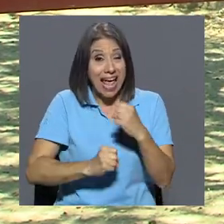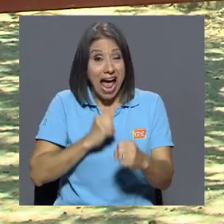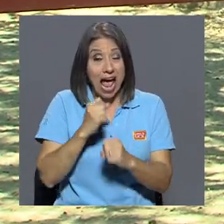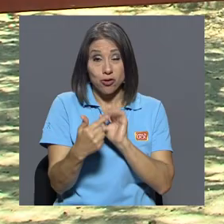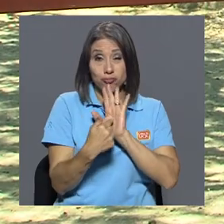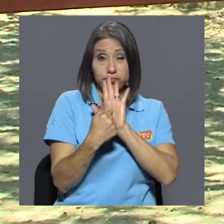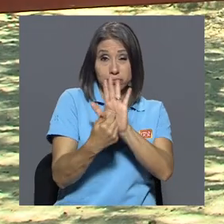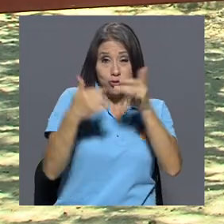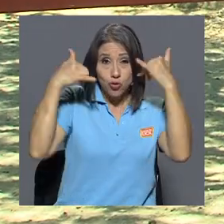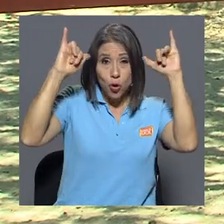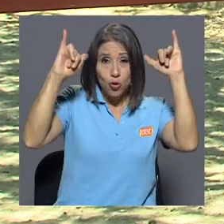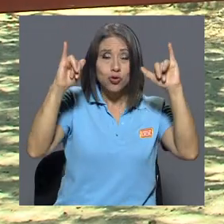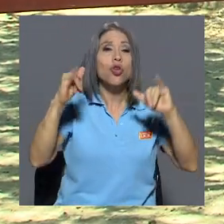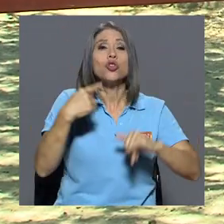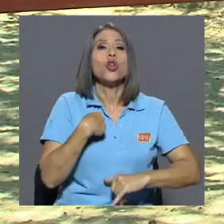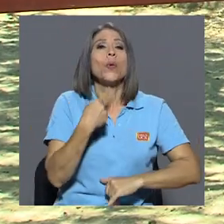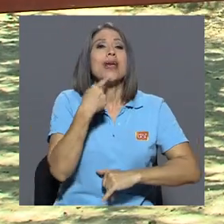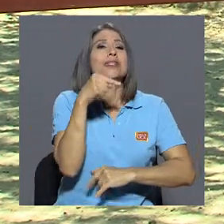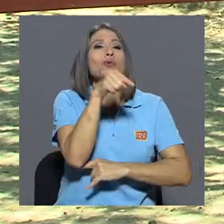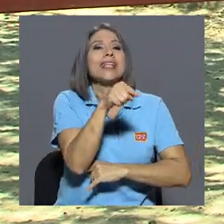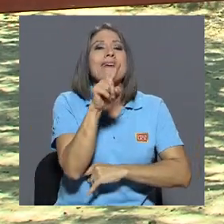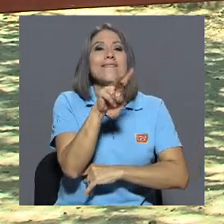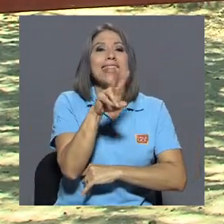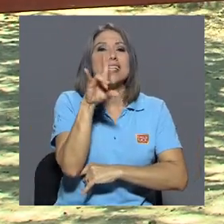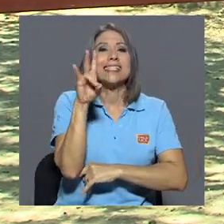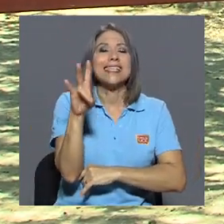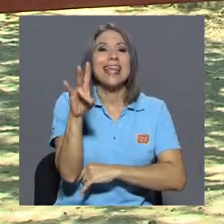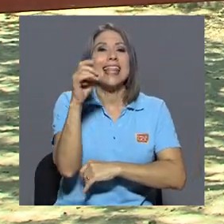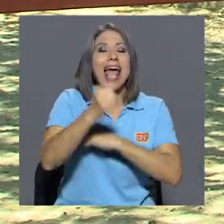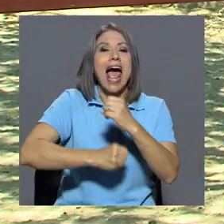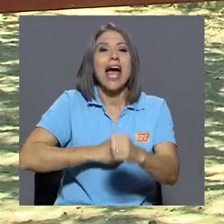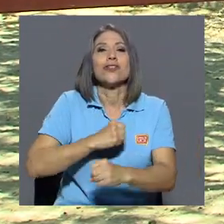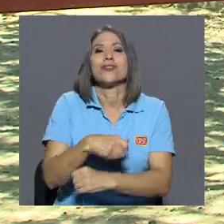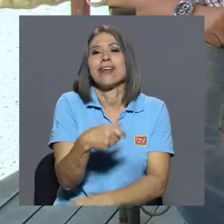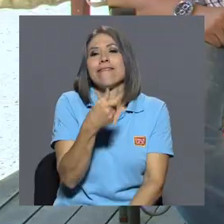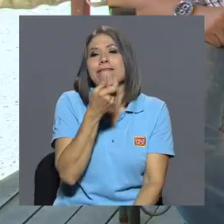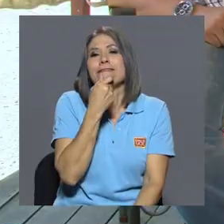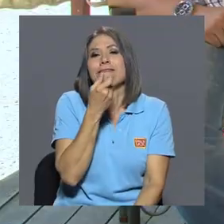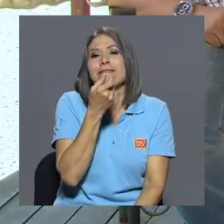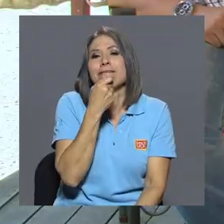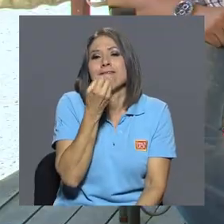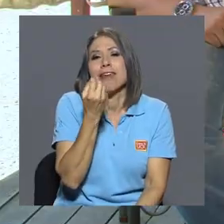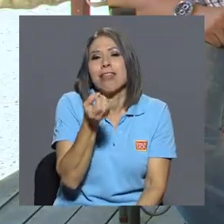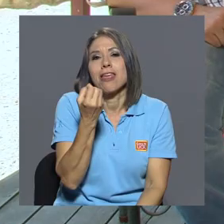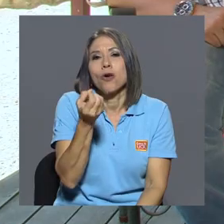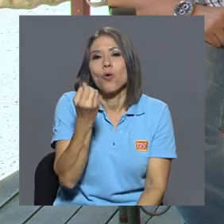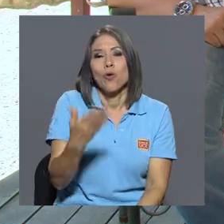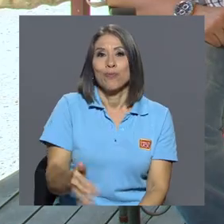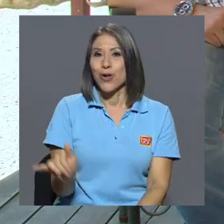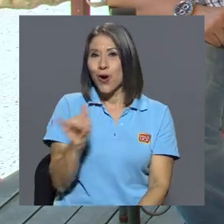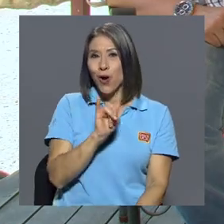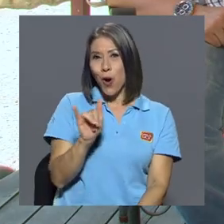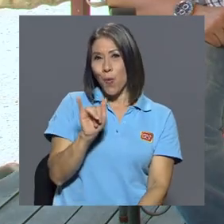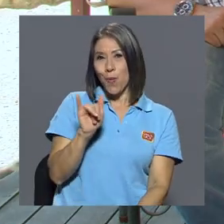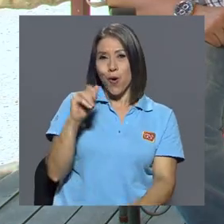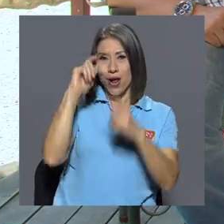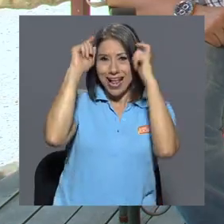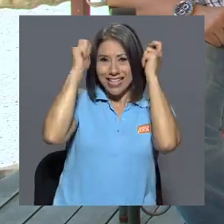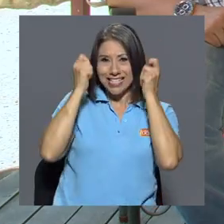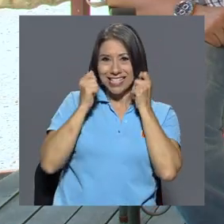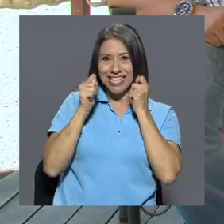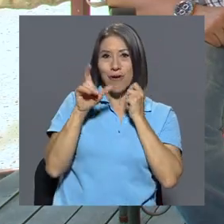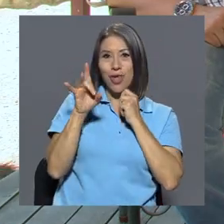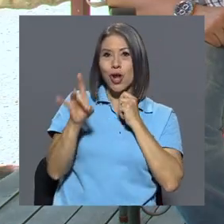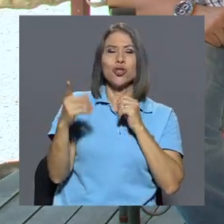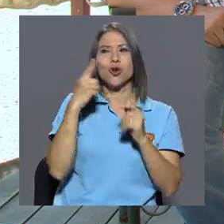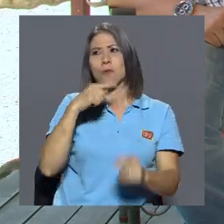toros. Déjeme decirle que lo que ha hecho son 27 años de ridículo. Y la, como el Chavo del 8 me sonó la puerta aquí. Me